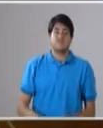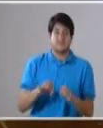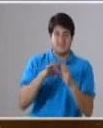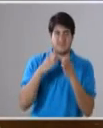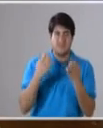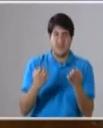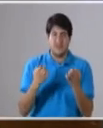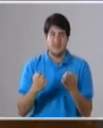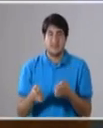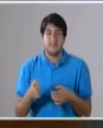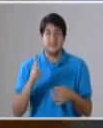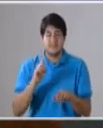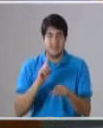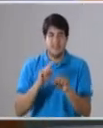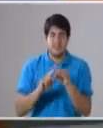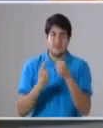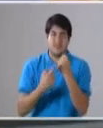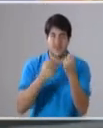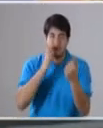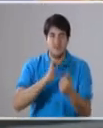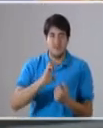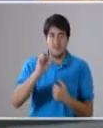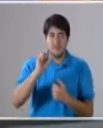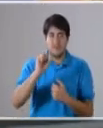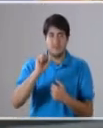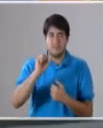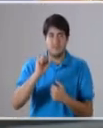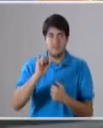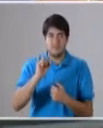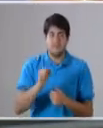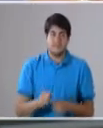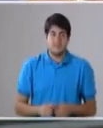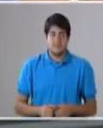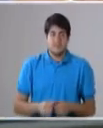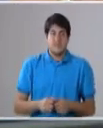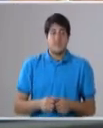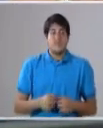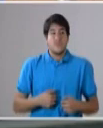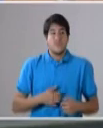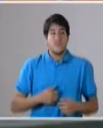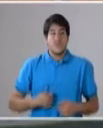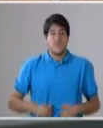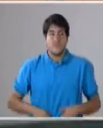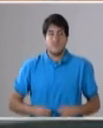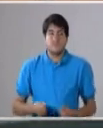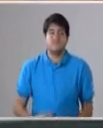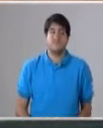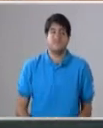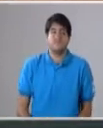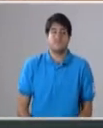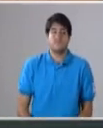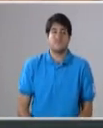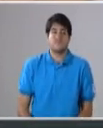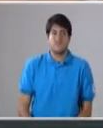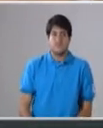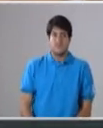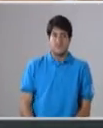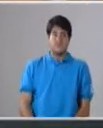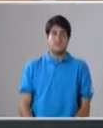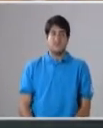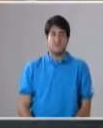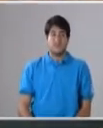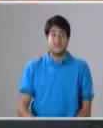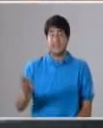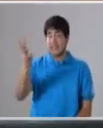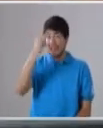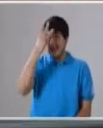Entonces, el asunto es, volvamos a la carga: oh reyes, oíd; nobles,